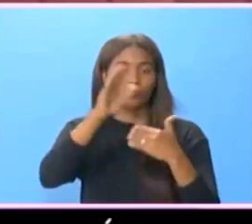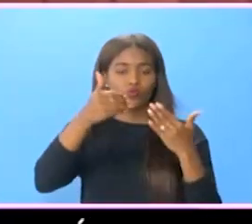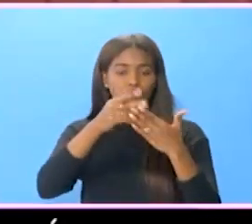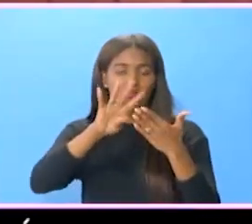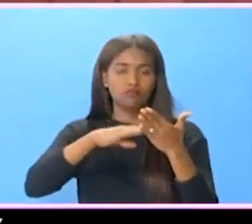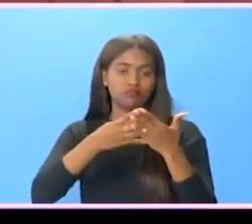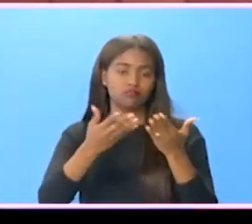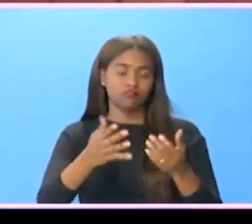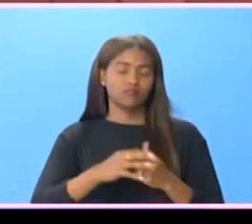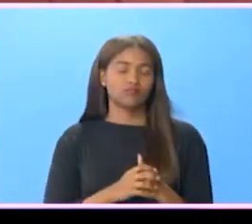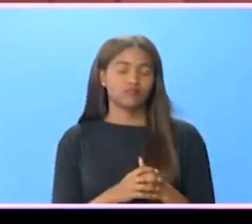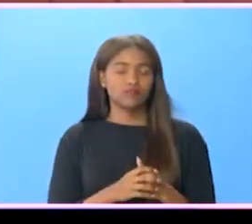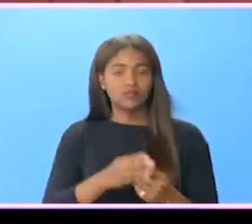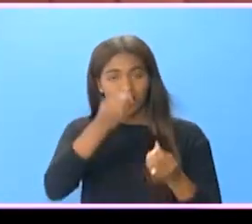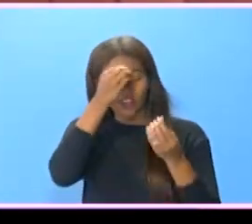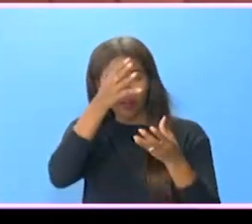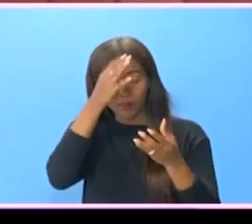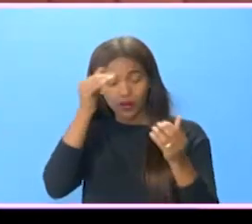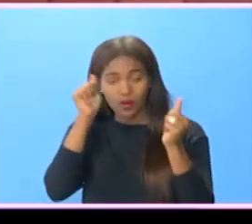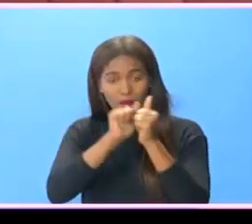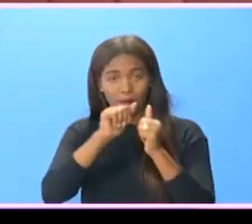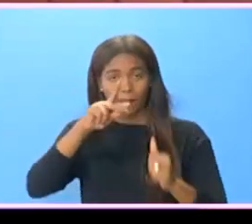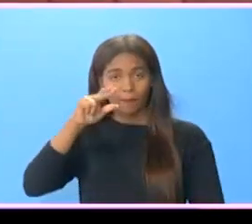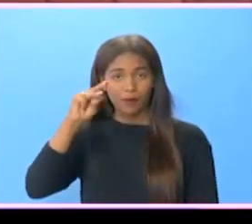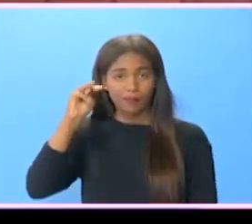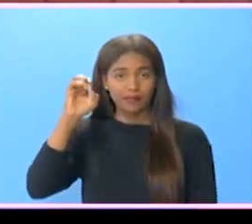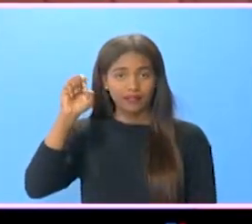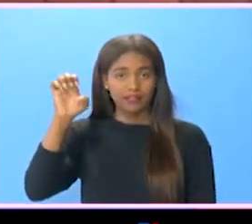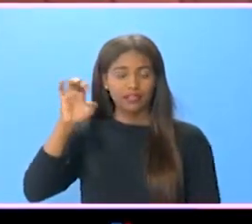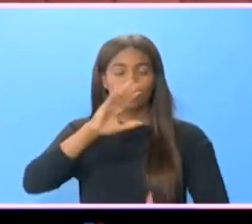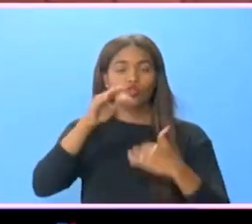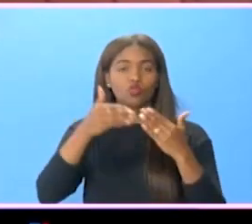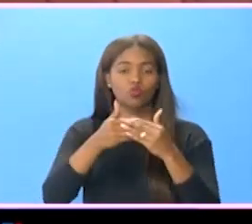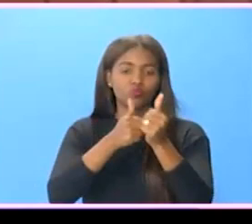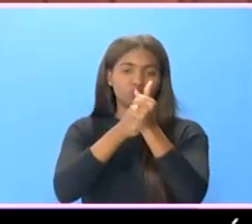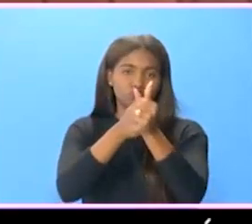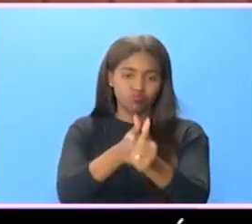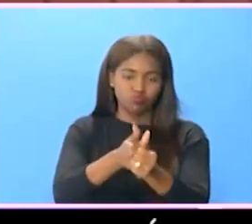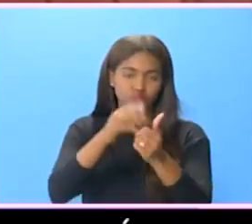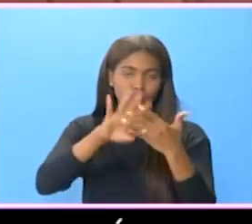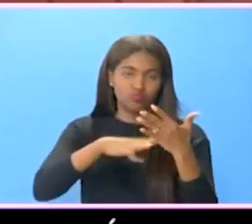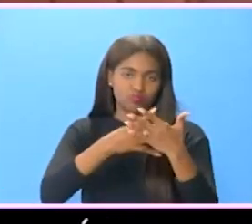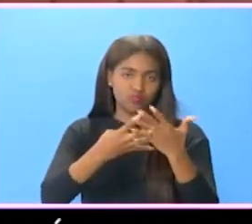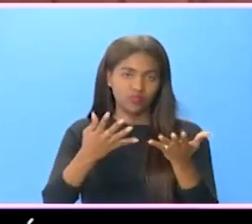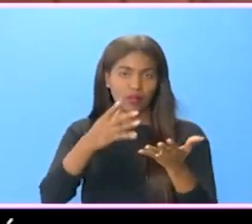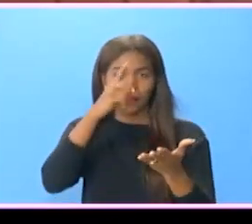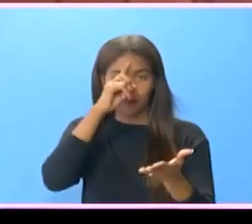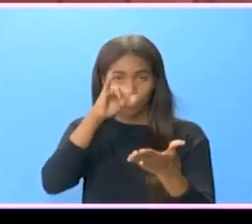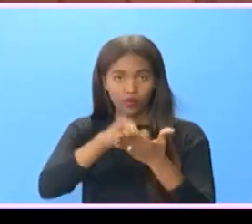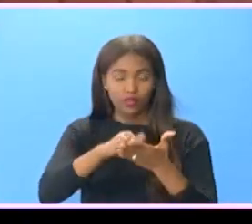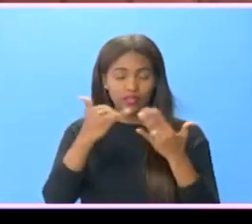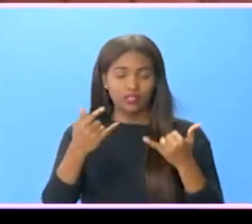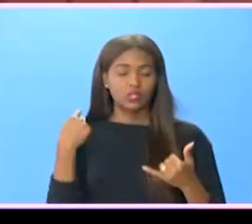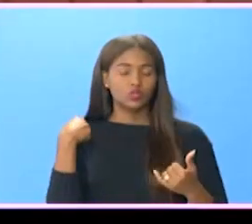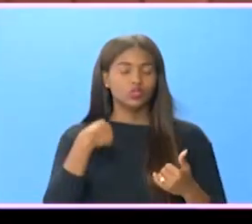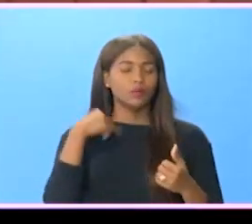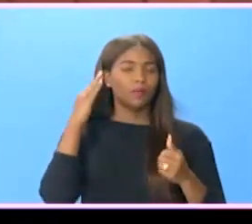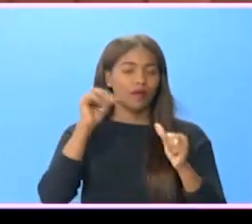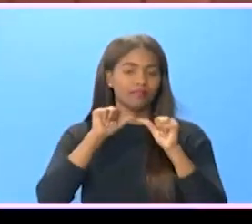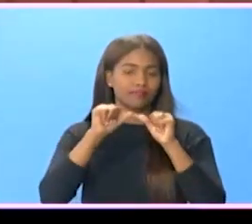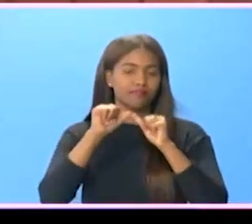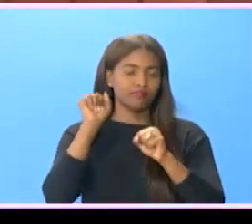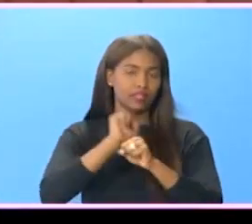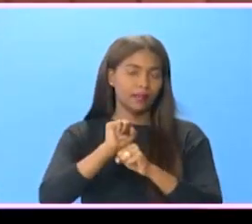Tengo información ya de la mano de PROMESA que todo va según ha sido cronometrado. Por tanto, vamos a seguir